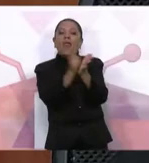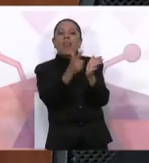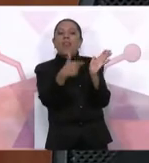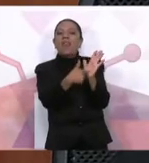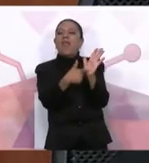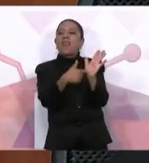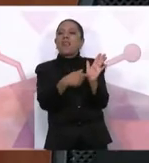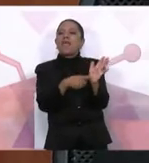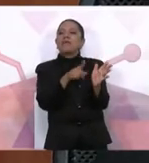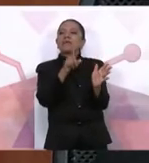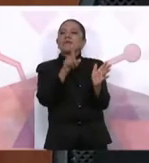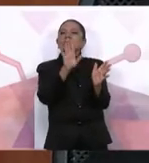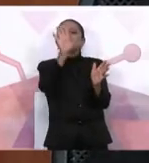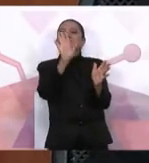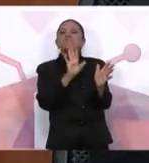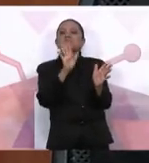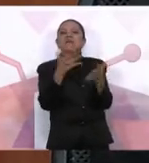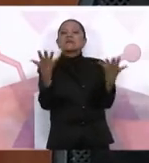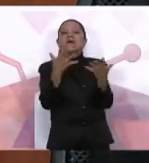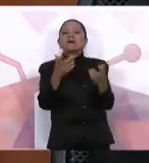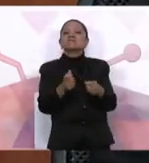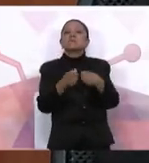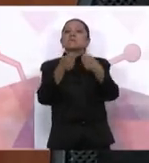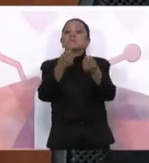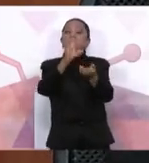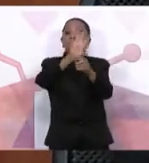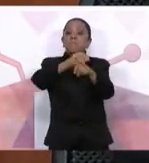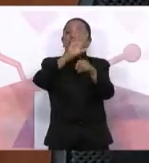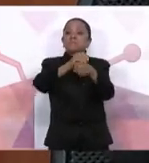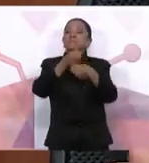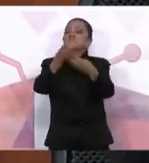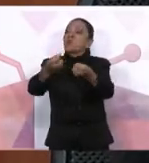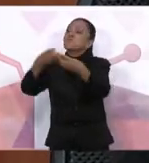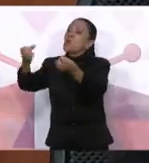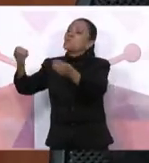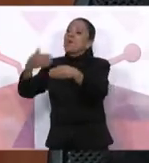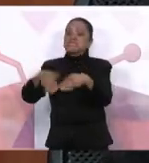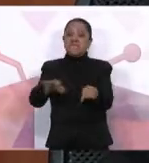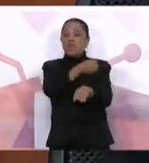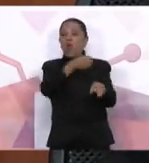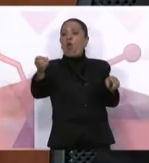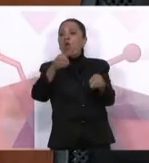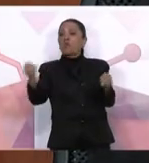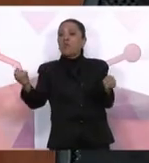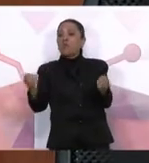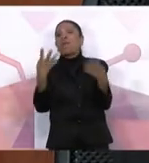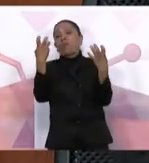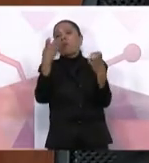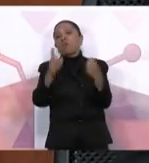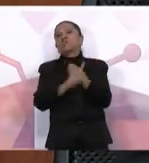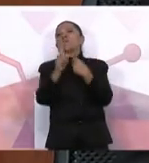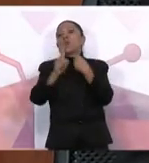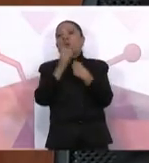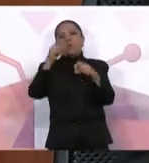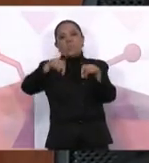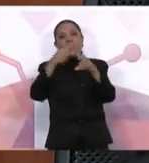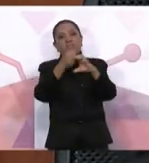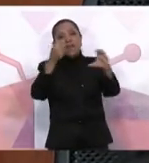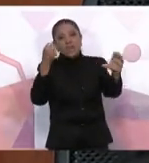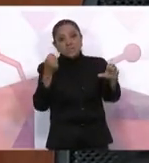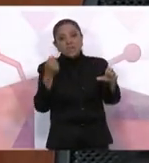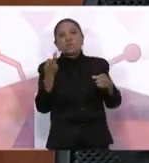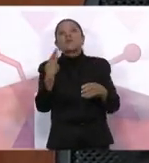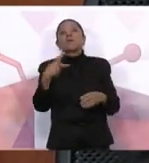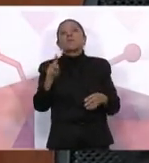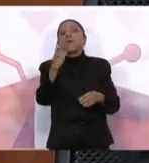generado la entrega de concesiones a diestra y siniestra en un orden nos lleva a un conflicto en el transporte sin embargo cualquier medida que